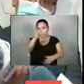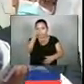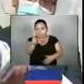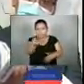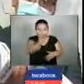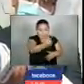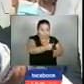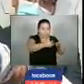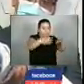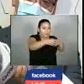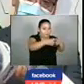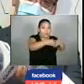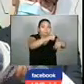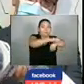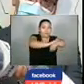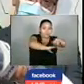pandilleros